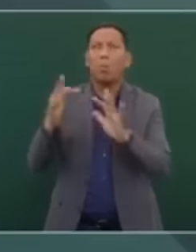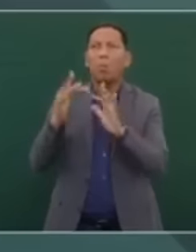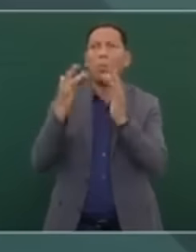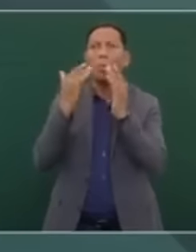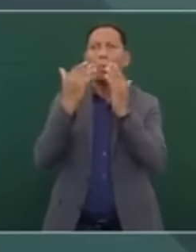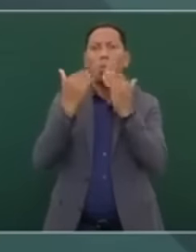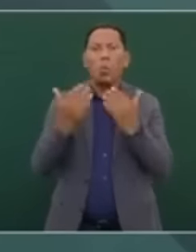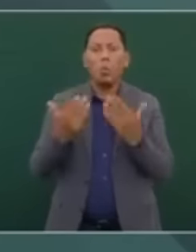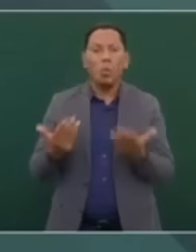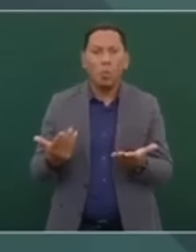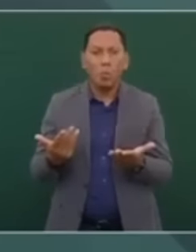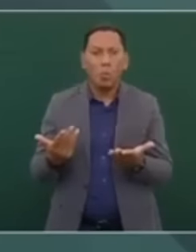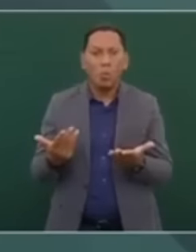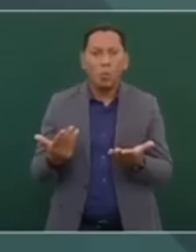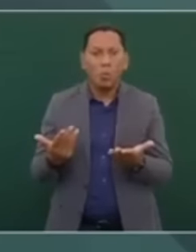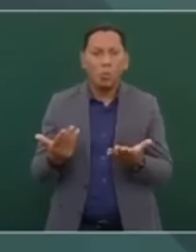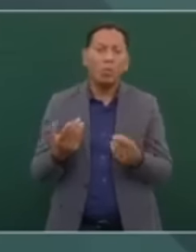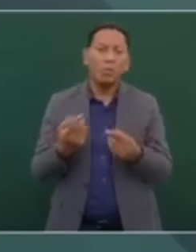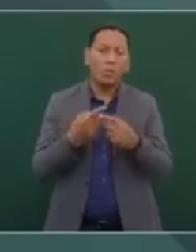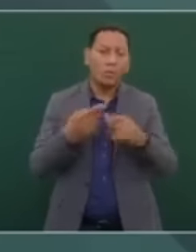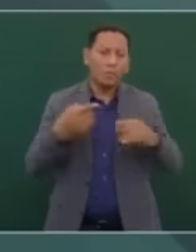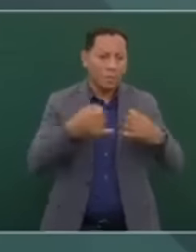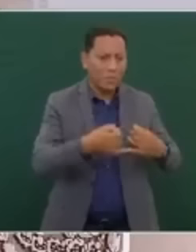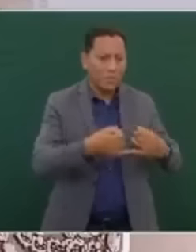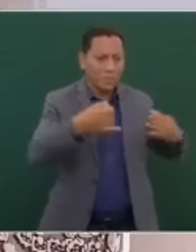Y lo de la fibra óptica